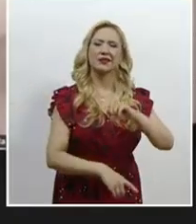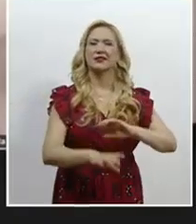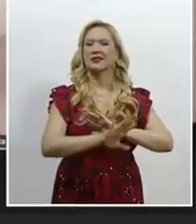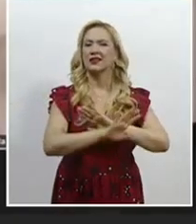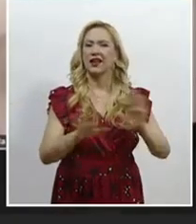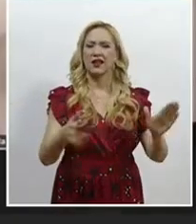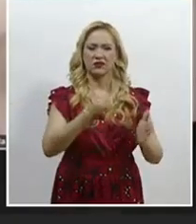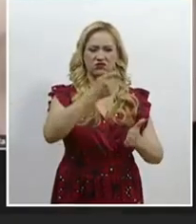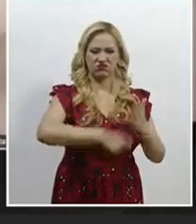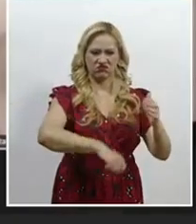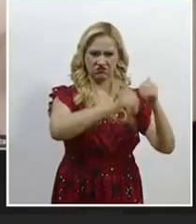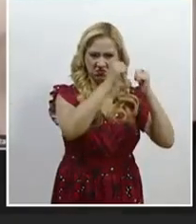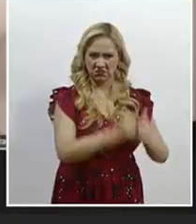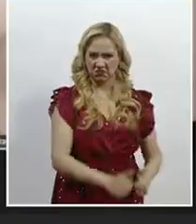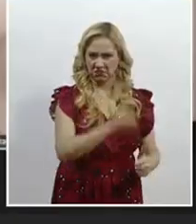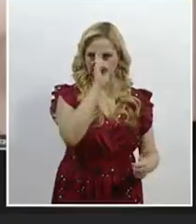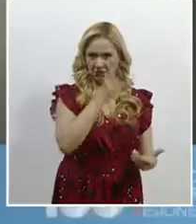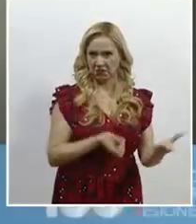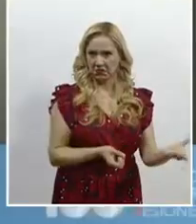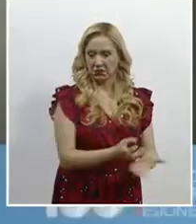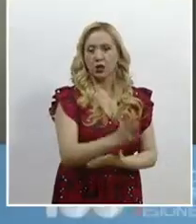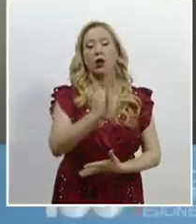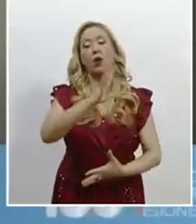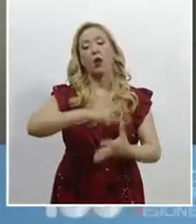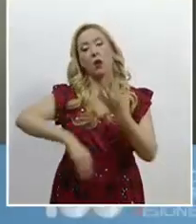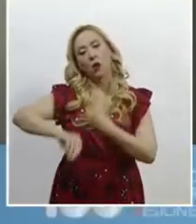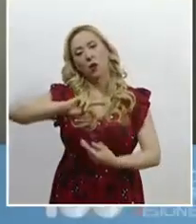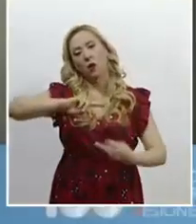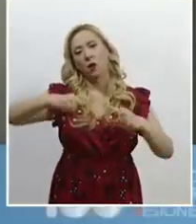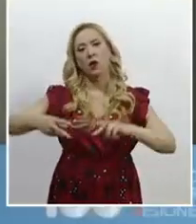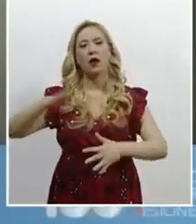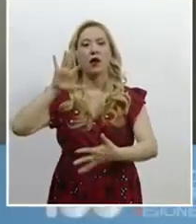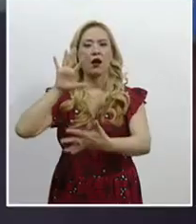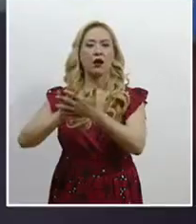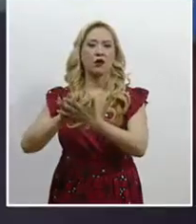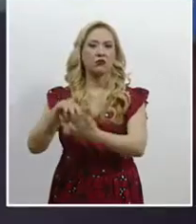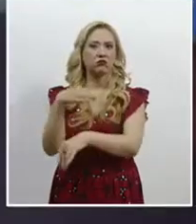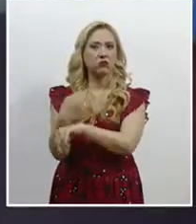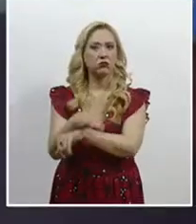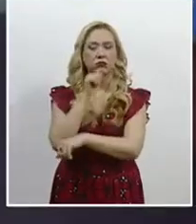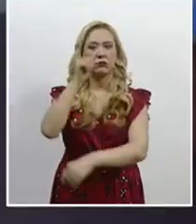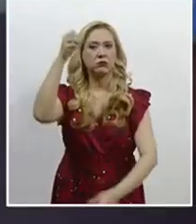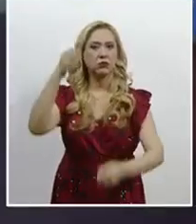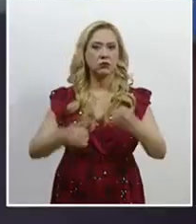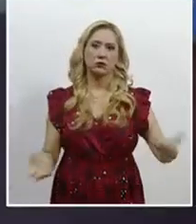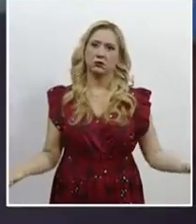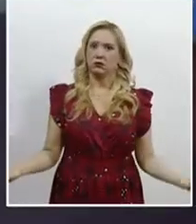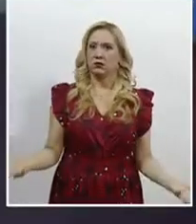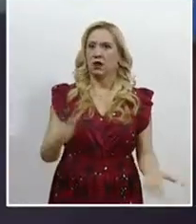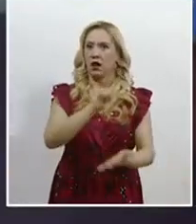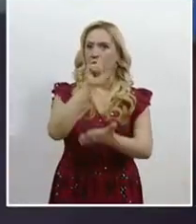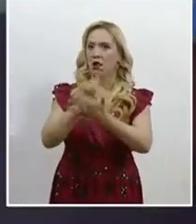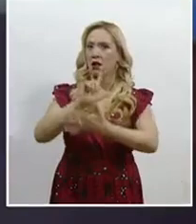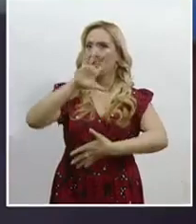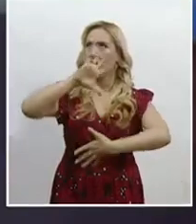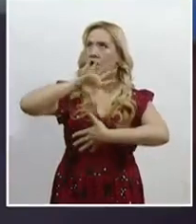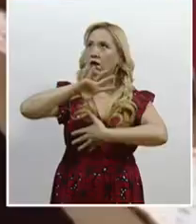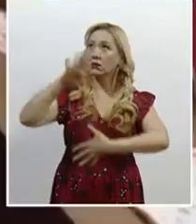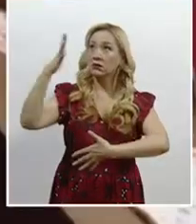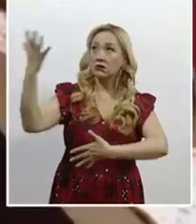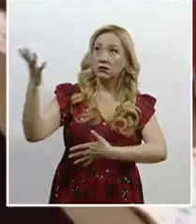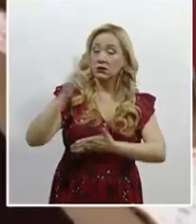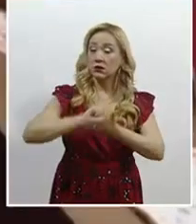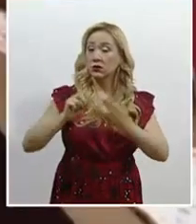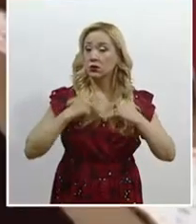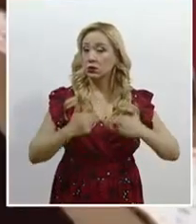arraigo y de la adecuación de la prisión preventiva, obliga a que la Constitución sea modificada en atención a la Convención Americana. En ese sentido,